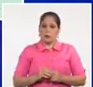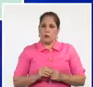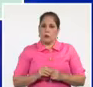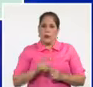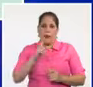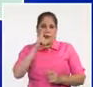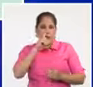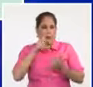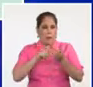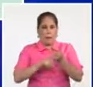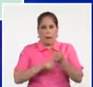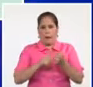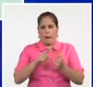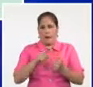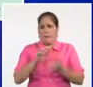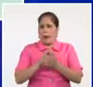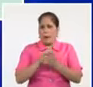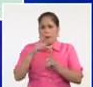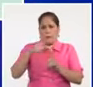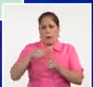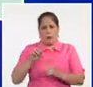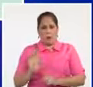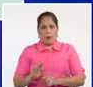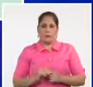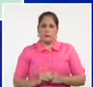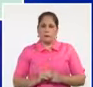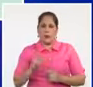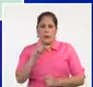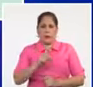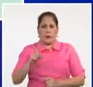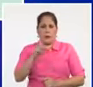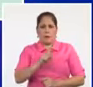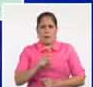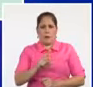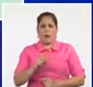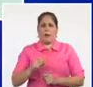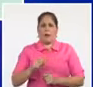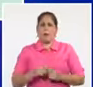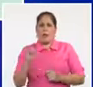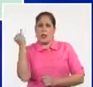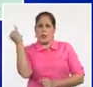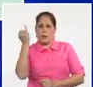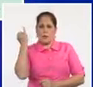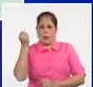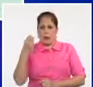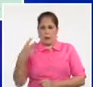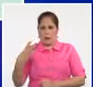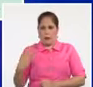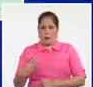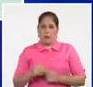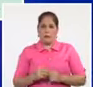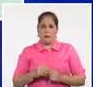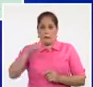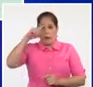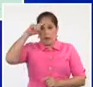Pérez 7, Manuel Tame 4, Caimaneras e Imías con 3 cada uno, San Antonio del Sur